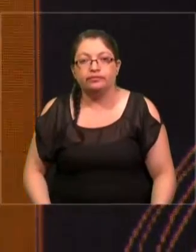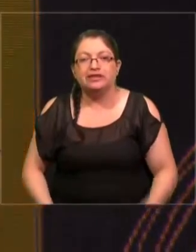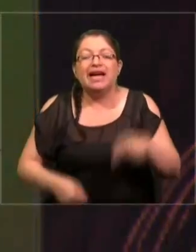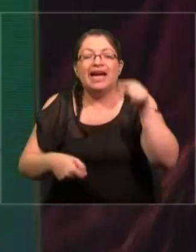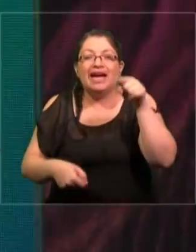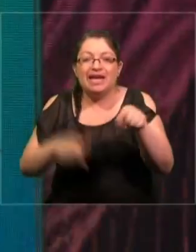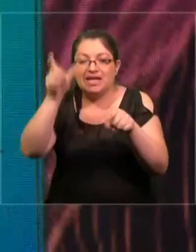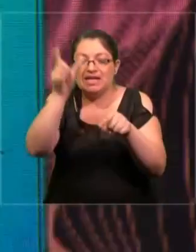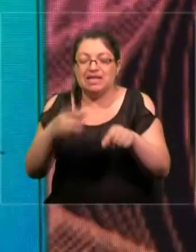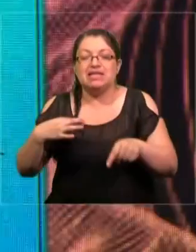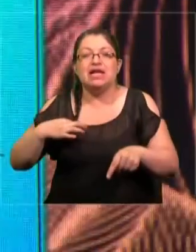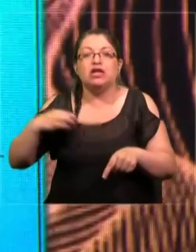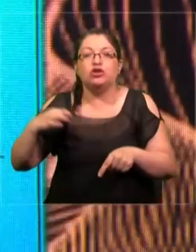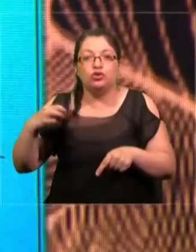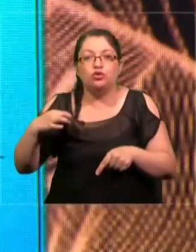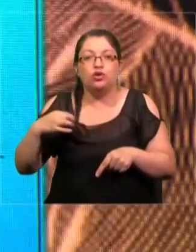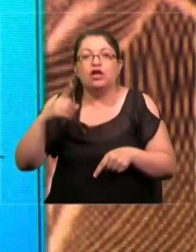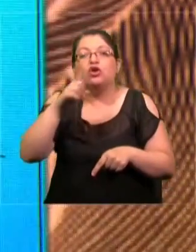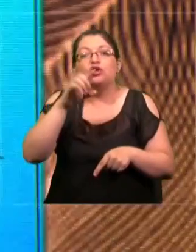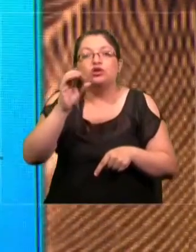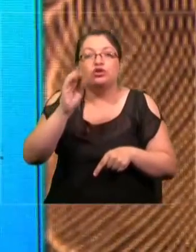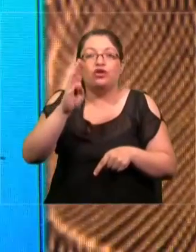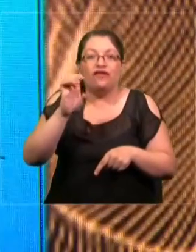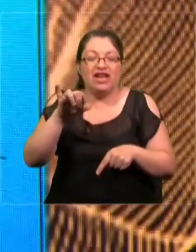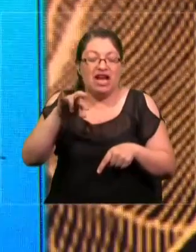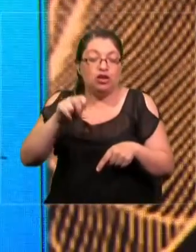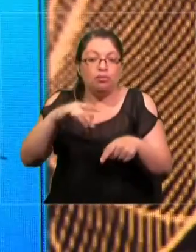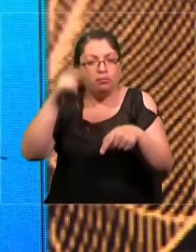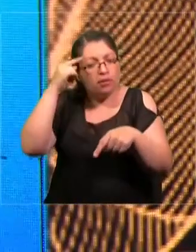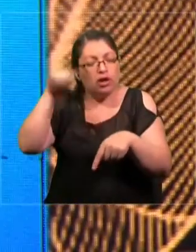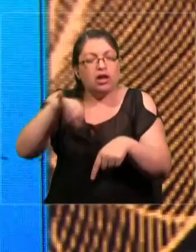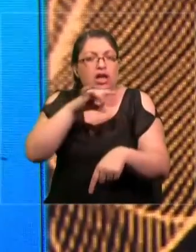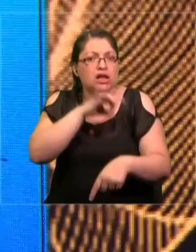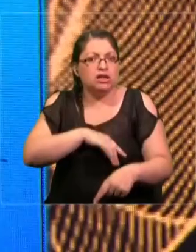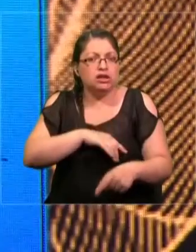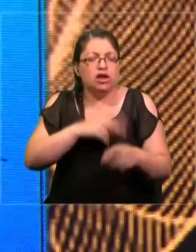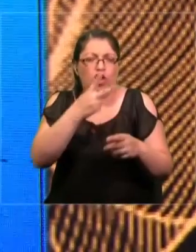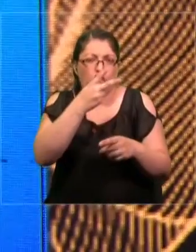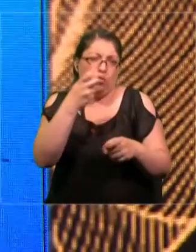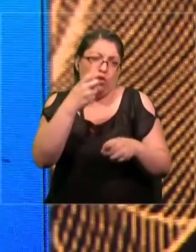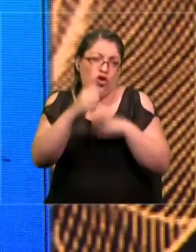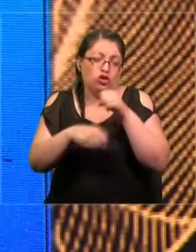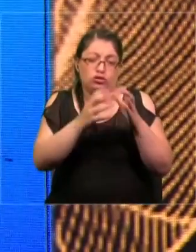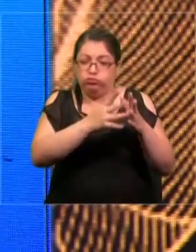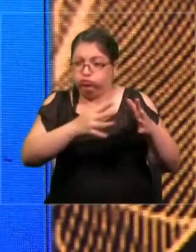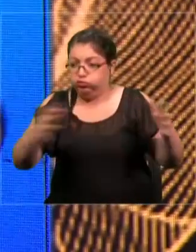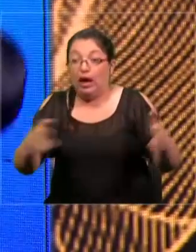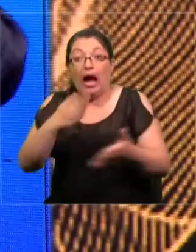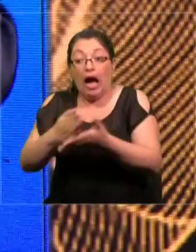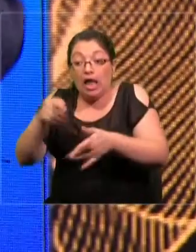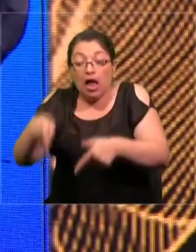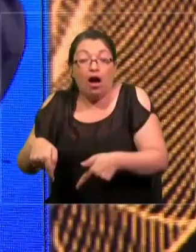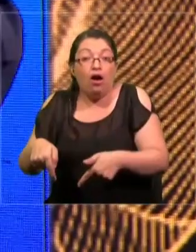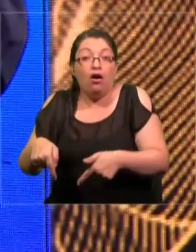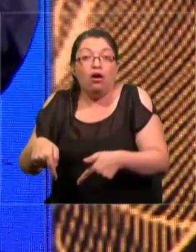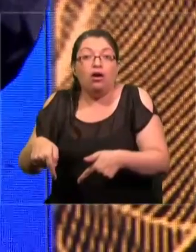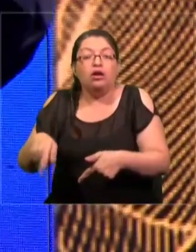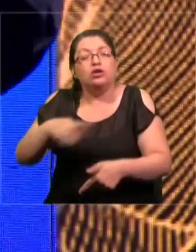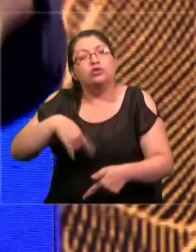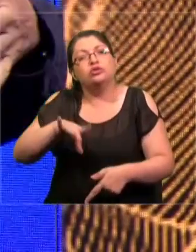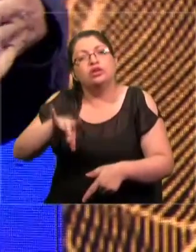Ese es el ciudadano soberano. Pero en Chile, por más de 200 años, hasta el día de hoy, estamos